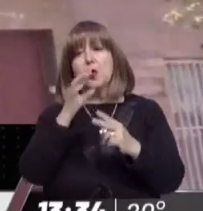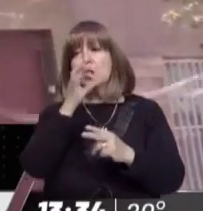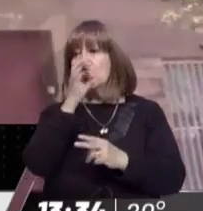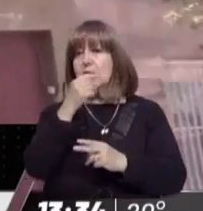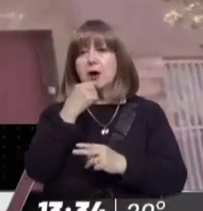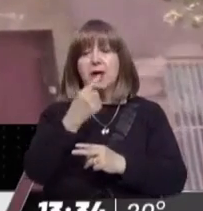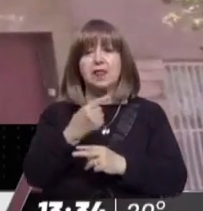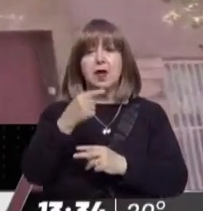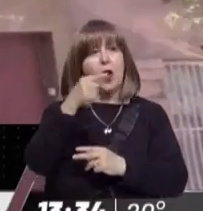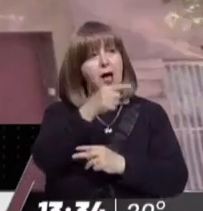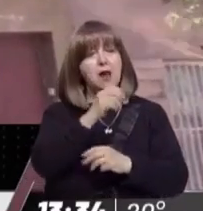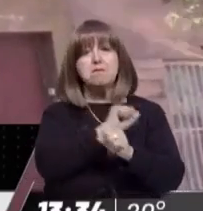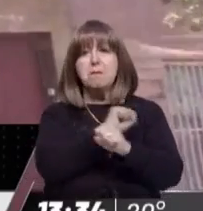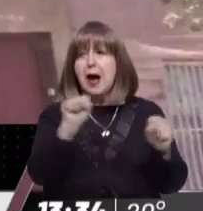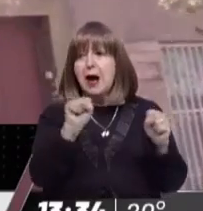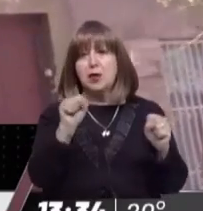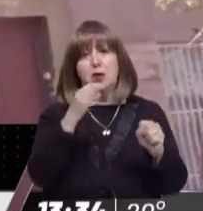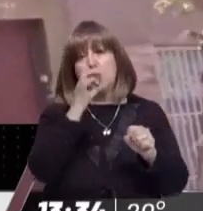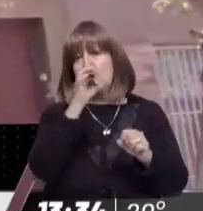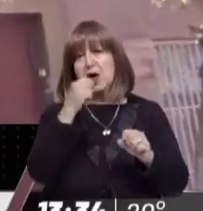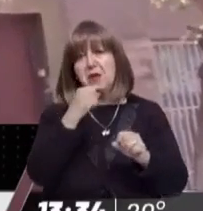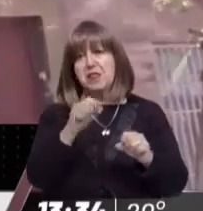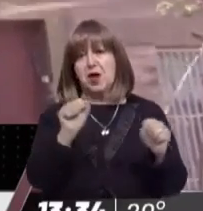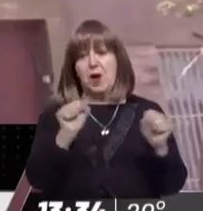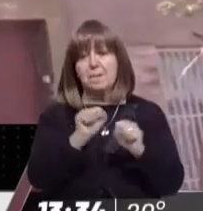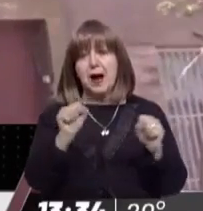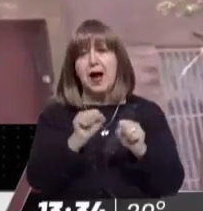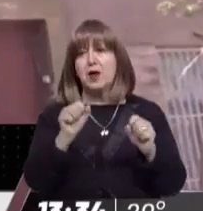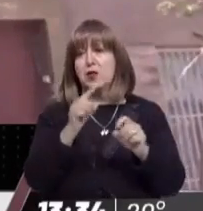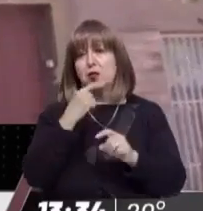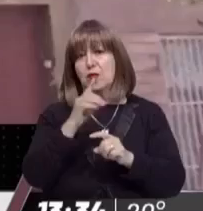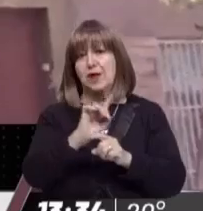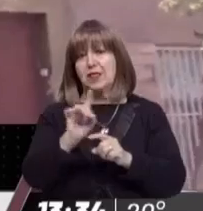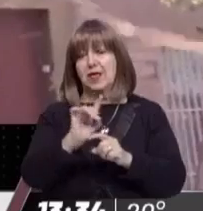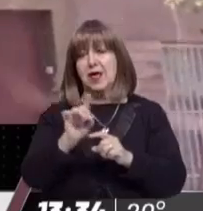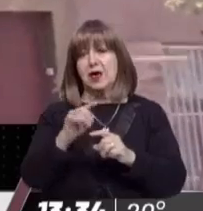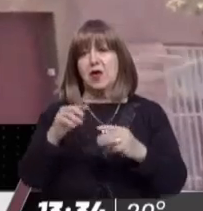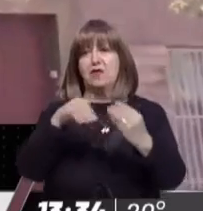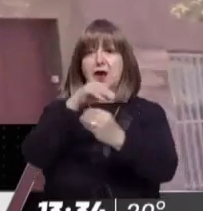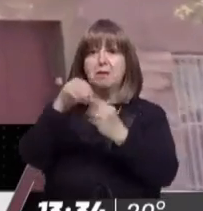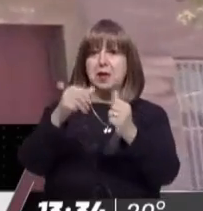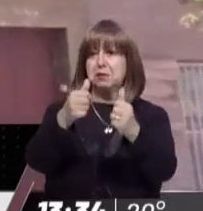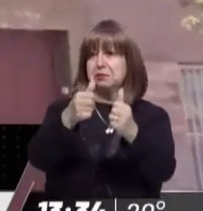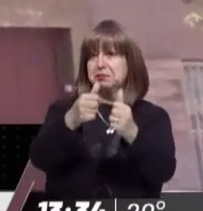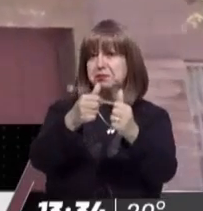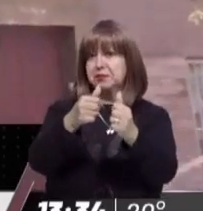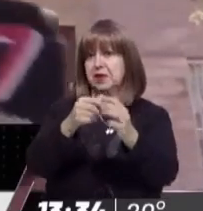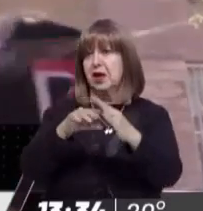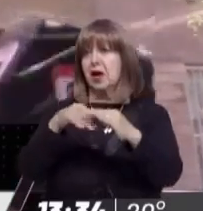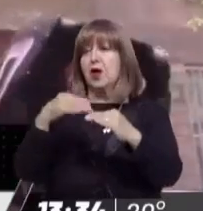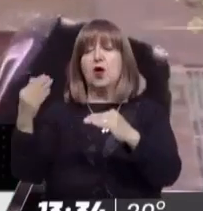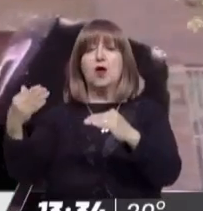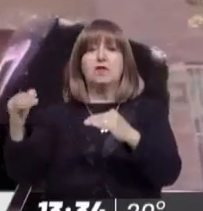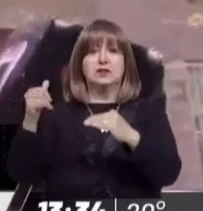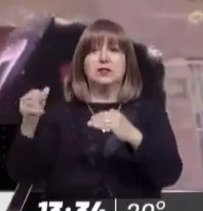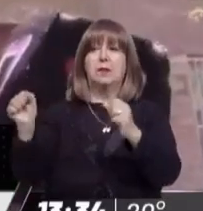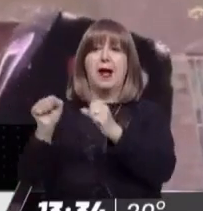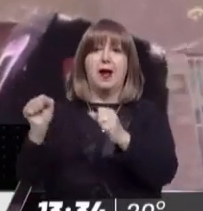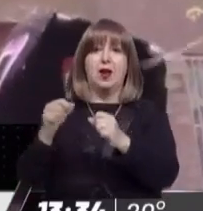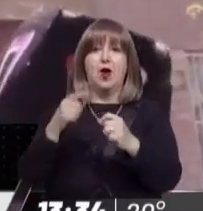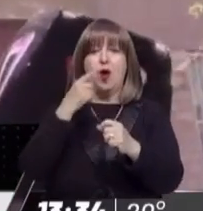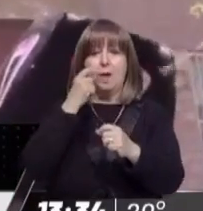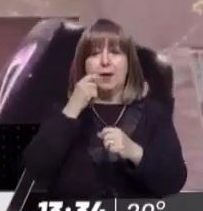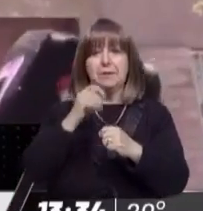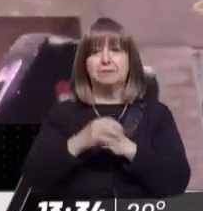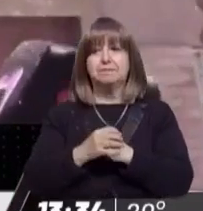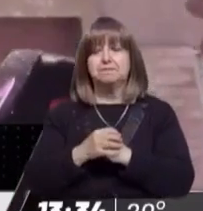nunca tuvo problemas con ellos Sí con el reto de los vecinos Pero entre que yo sepa no esto tiene que ver con